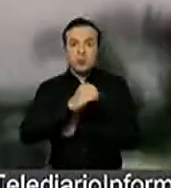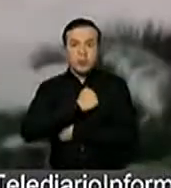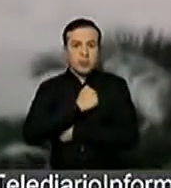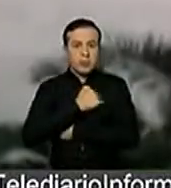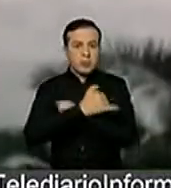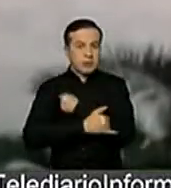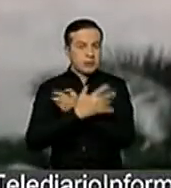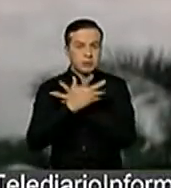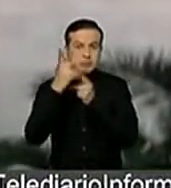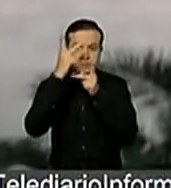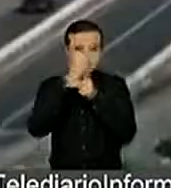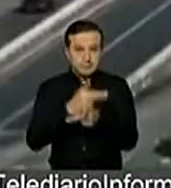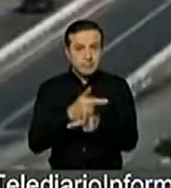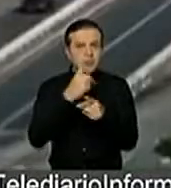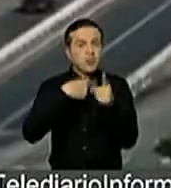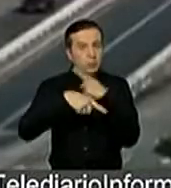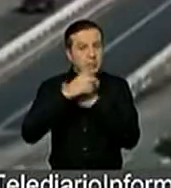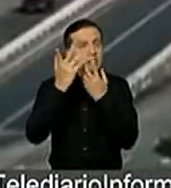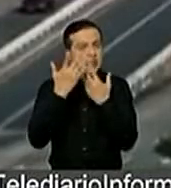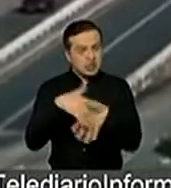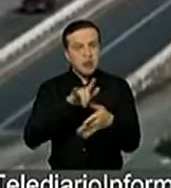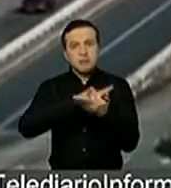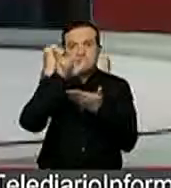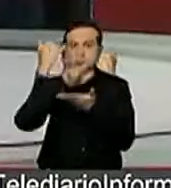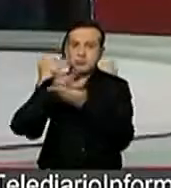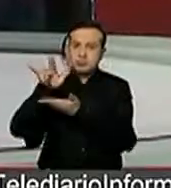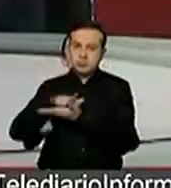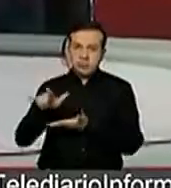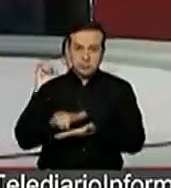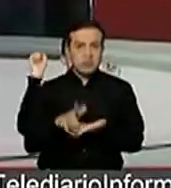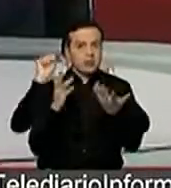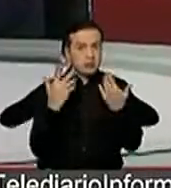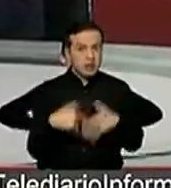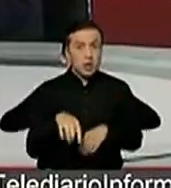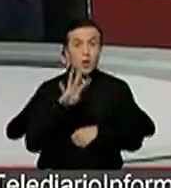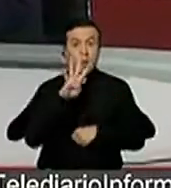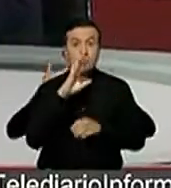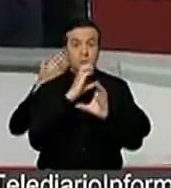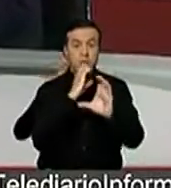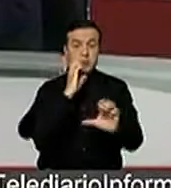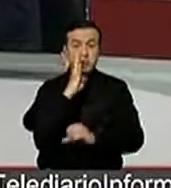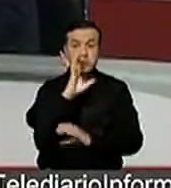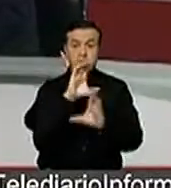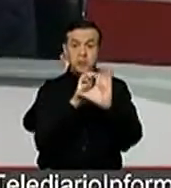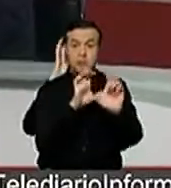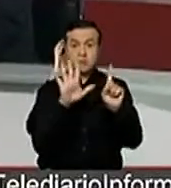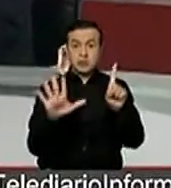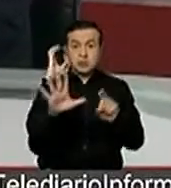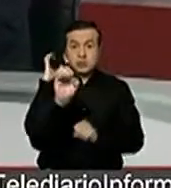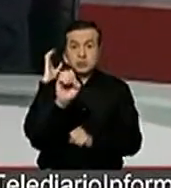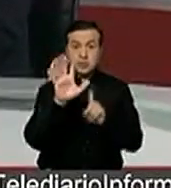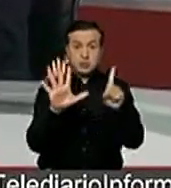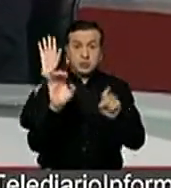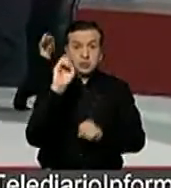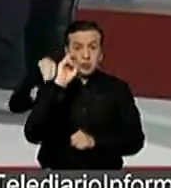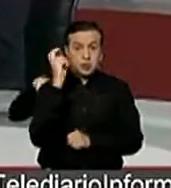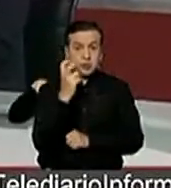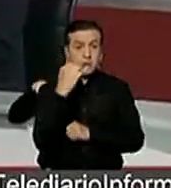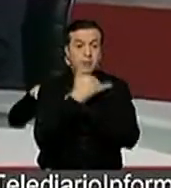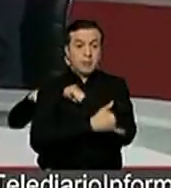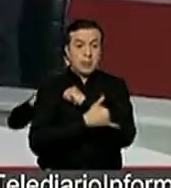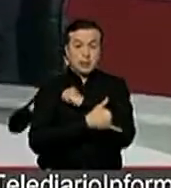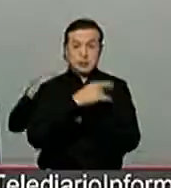garantizar su seguridad y retorno a sus países de origen. Pudimos sacar ya en 4 buses los 60 turistas de